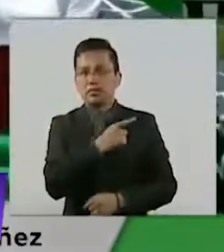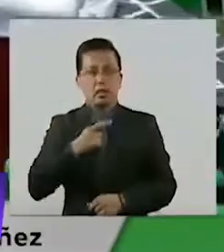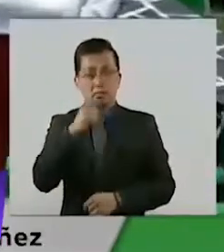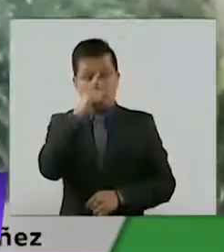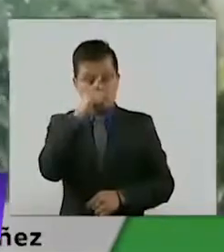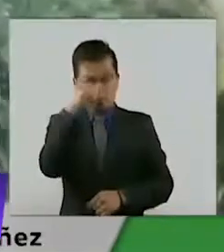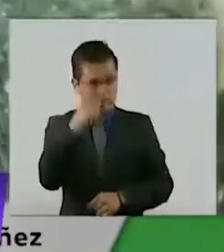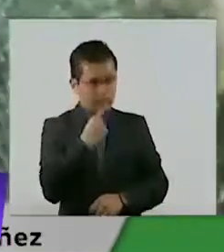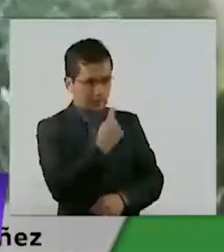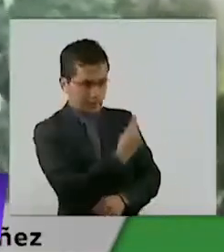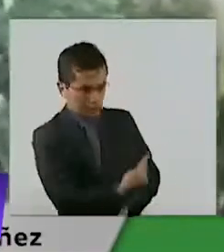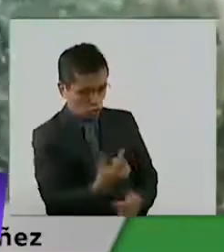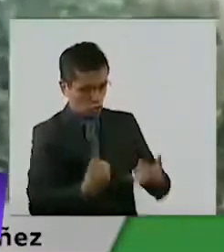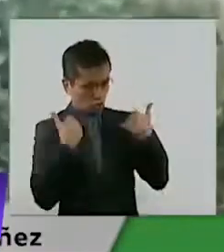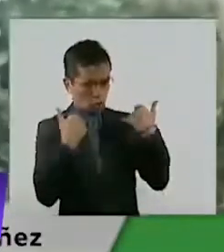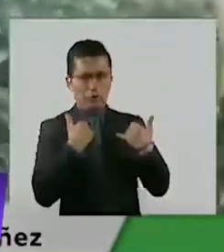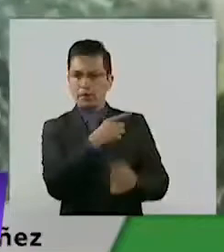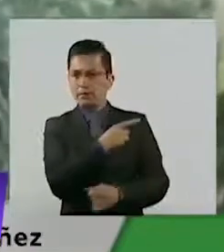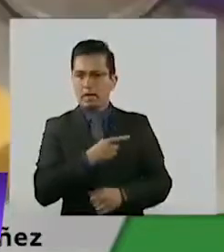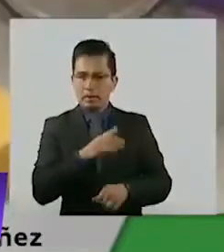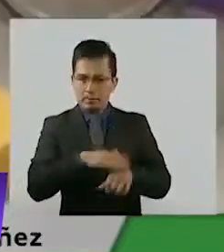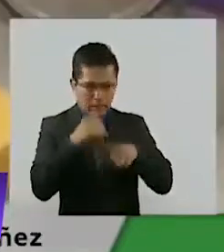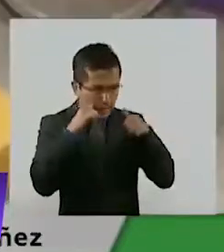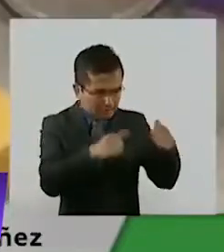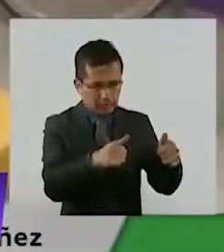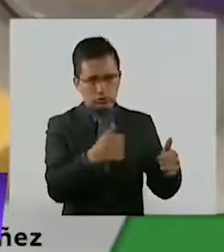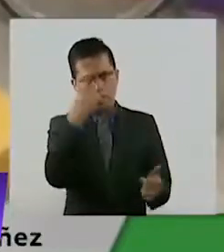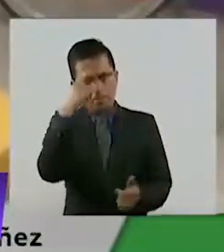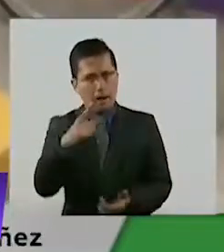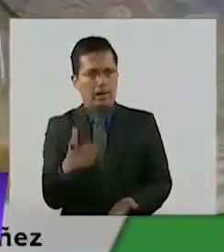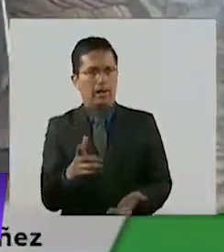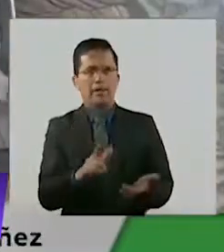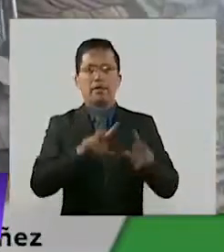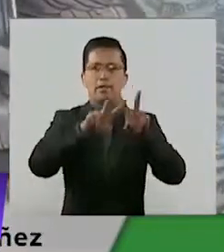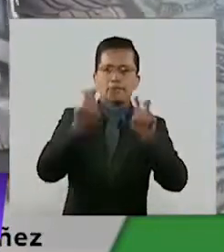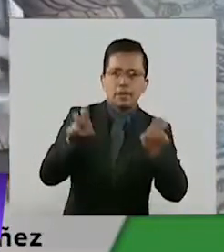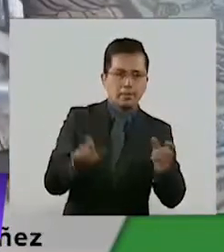poder tratar a un joven desde lo civil, laboral, penal y social.